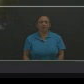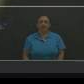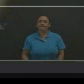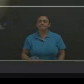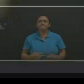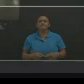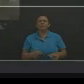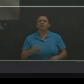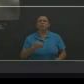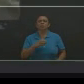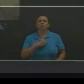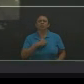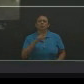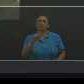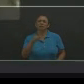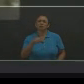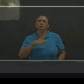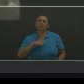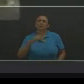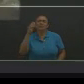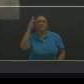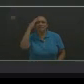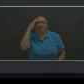Pero que sepas que eres todo para mí.